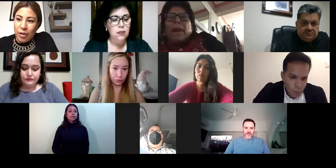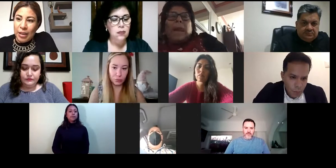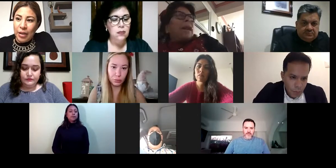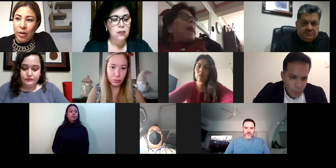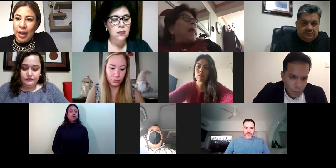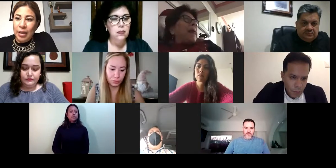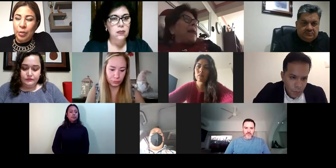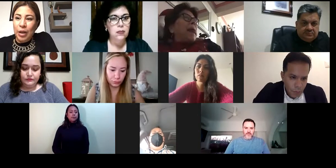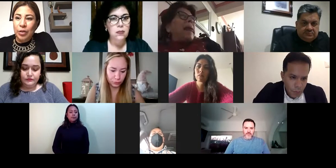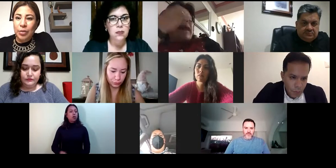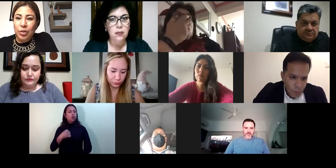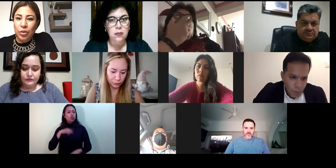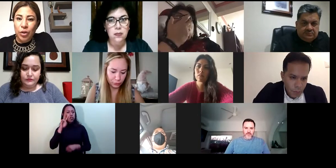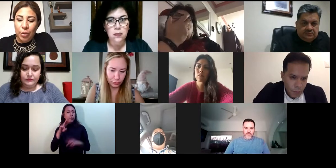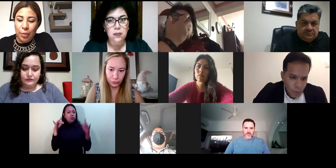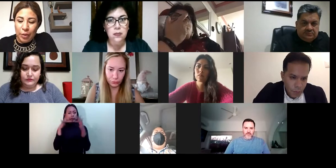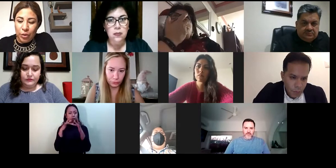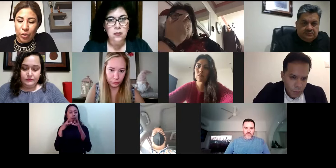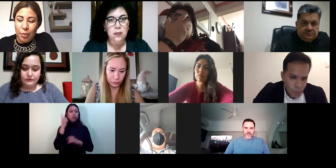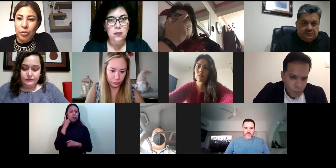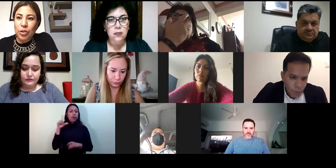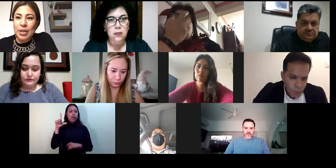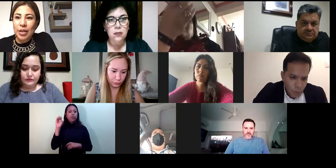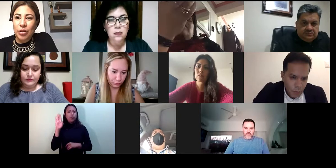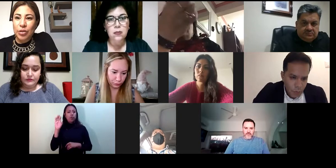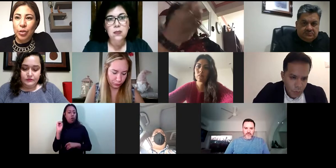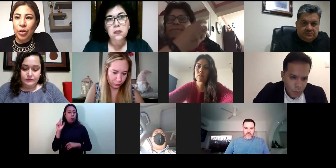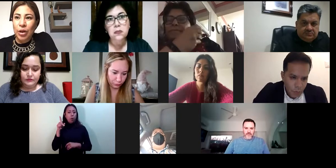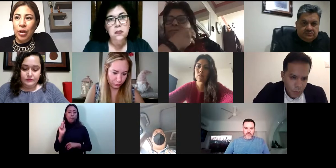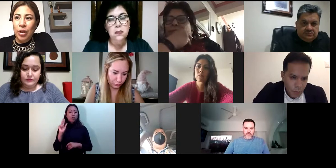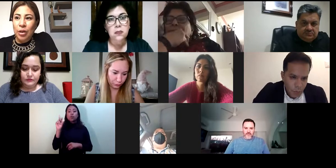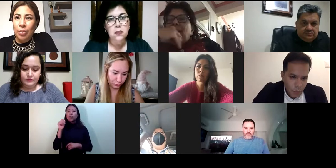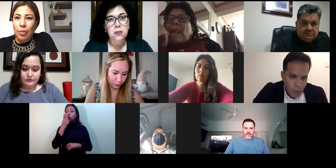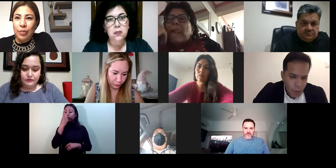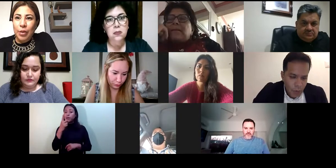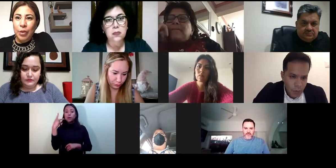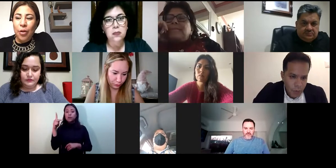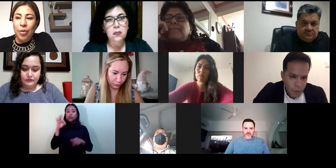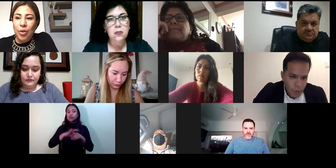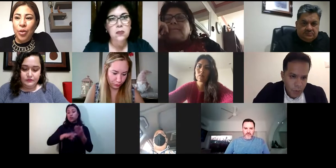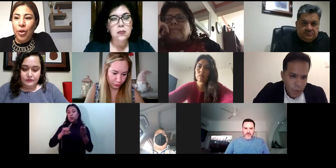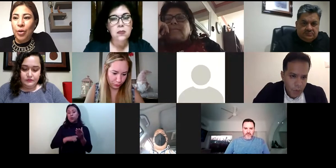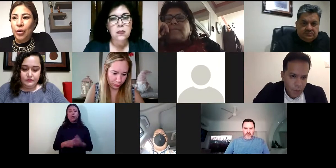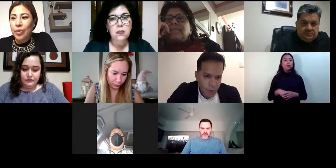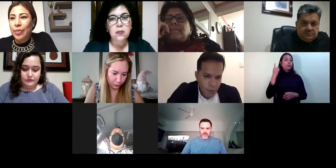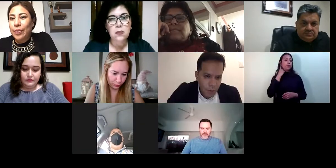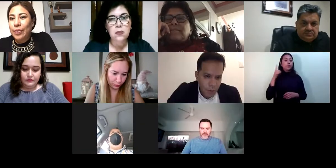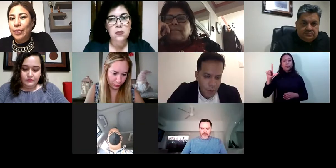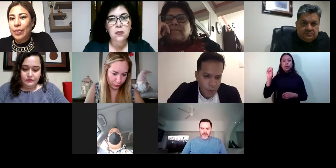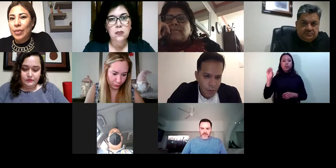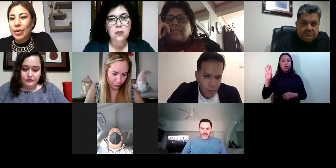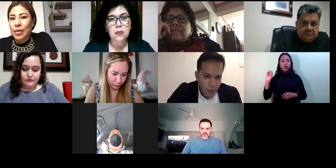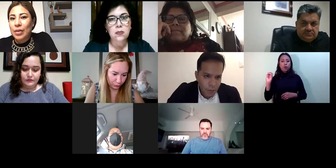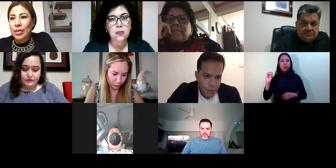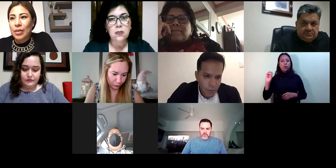Veo conectado al diputado Víctor Hugo Lobo, pero no pronunció el sentido de su voto. Diputado Víctor Hugo Lobo.